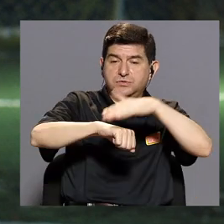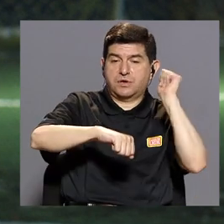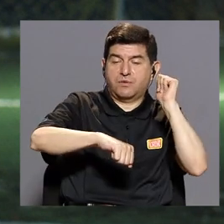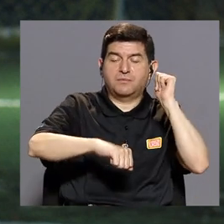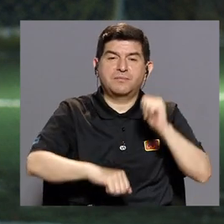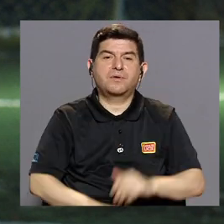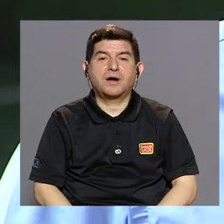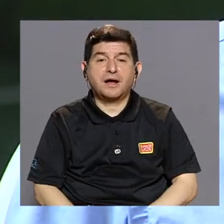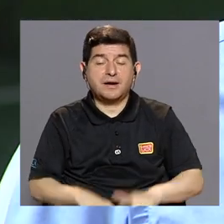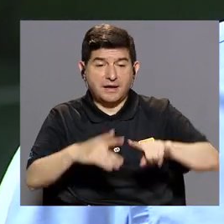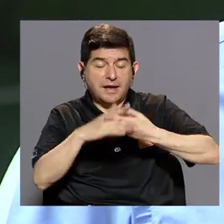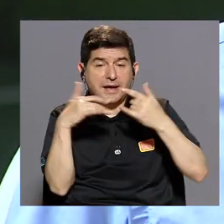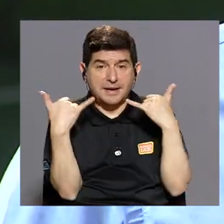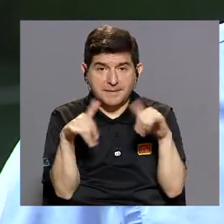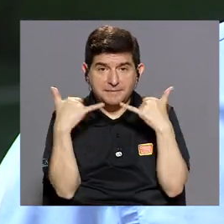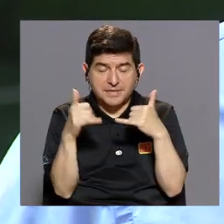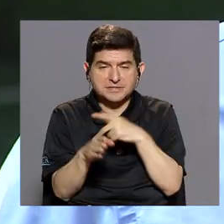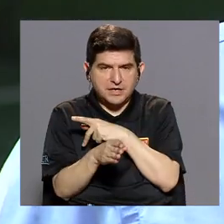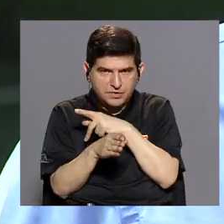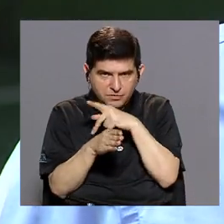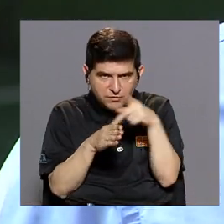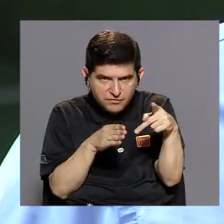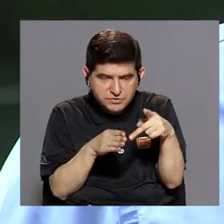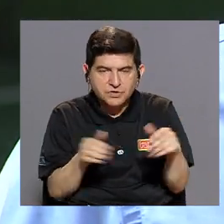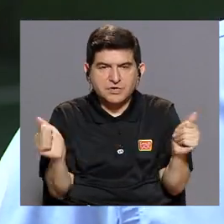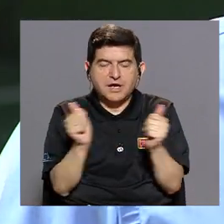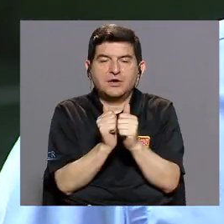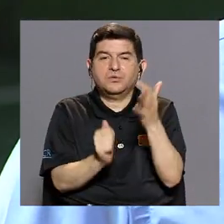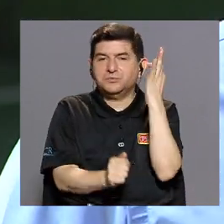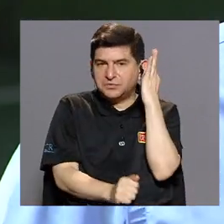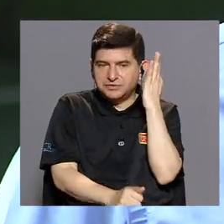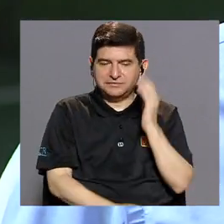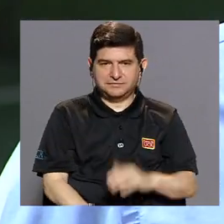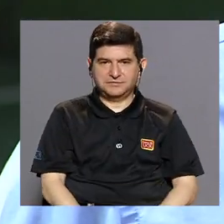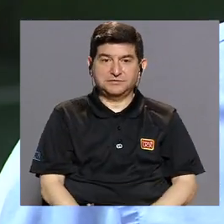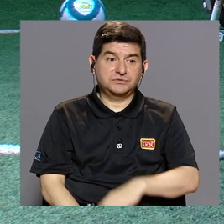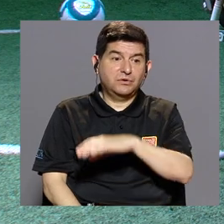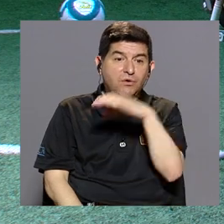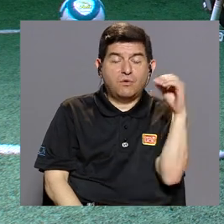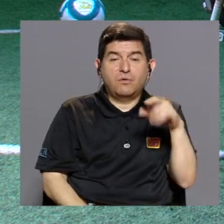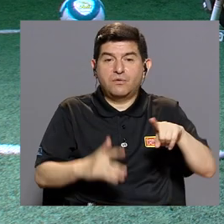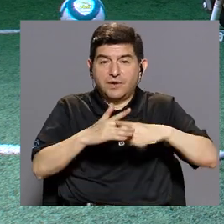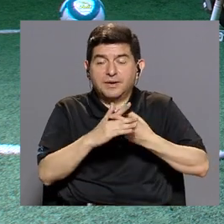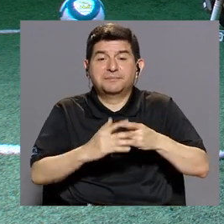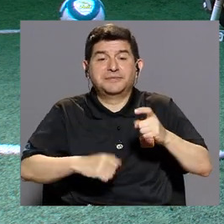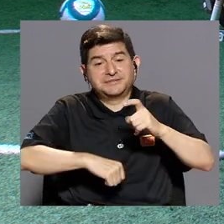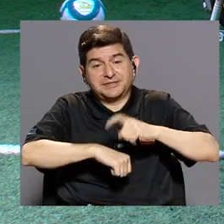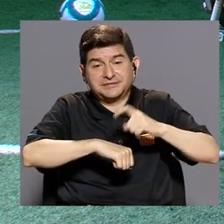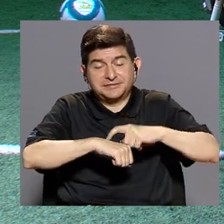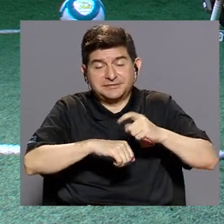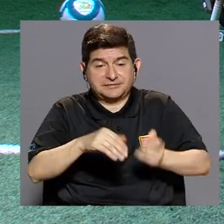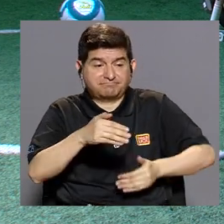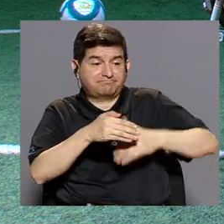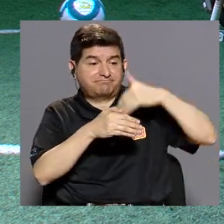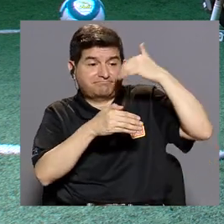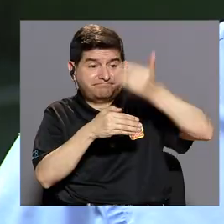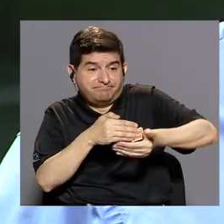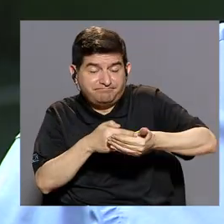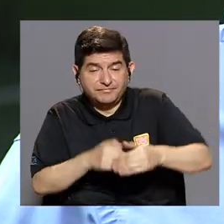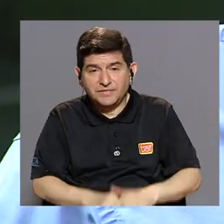alguna manera para empezar a jugar profesionalmente con mujeres, o al menos empezar esa etapa que vendría a ser